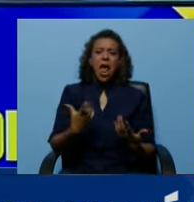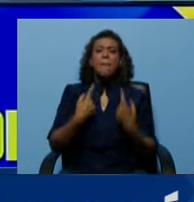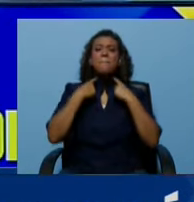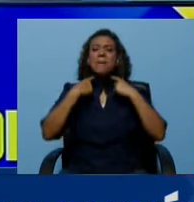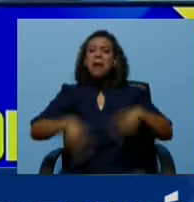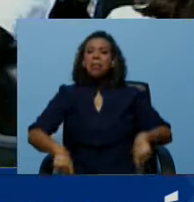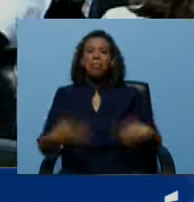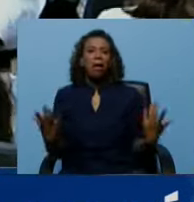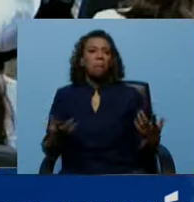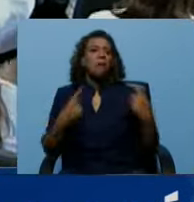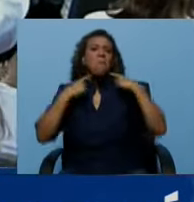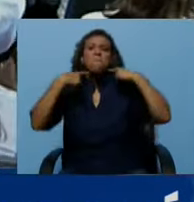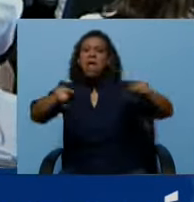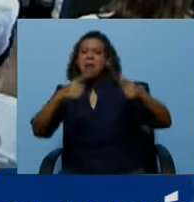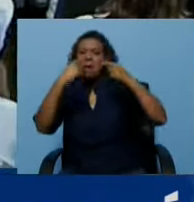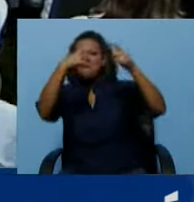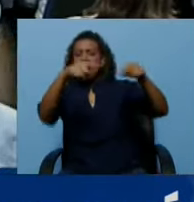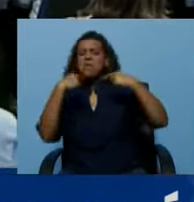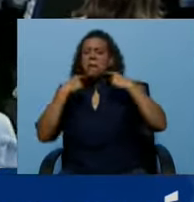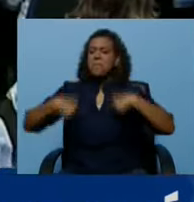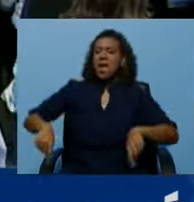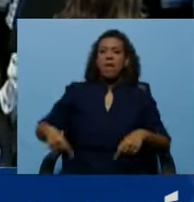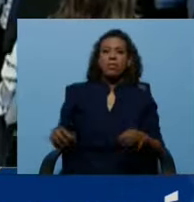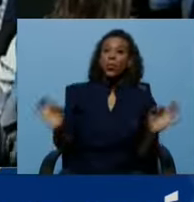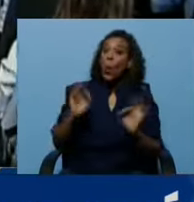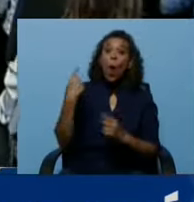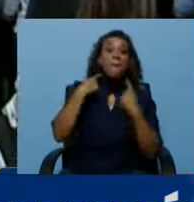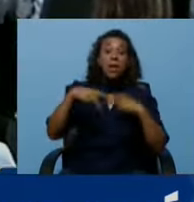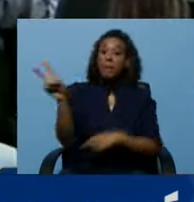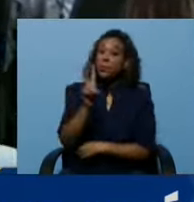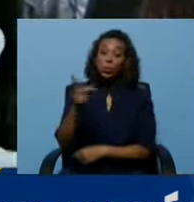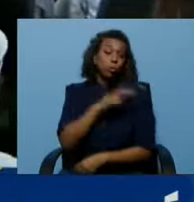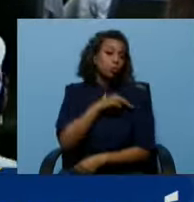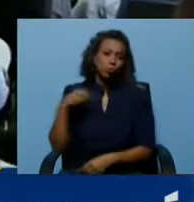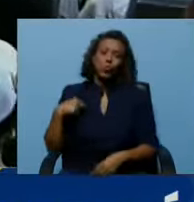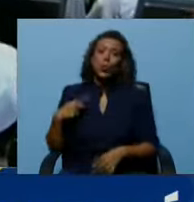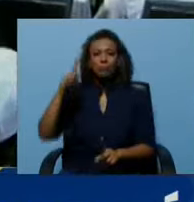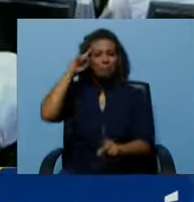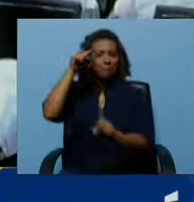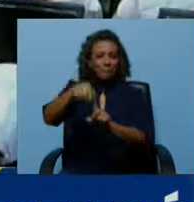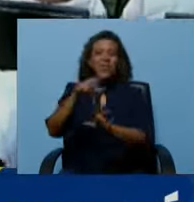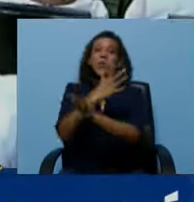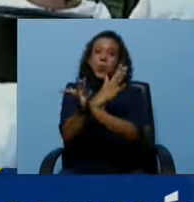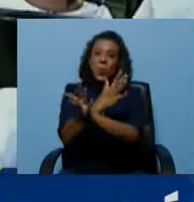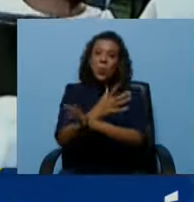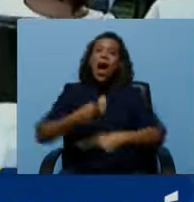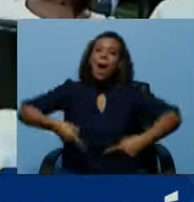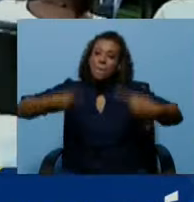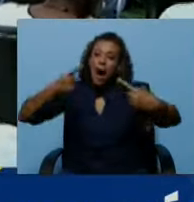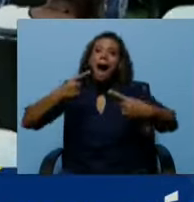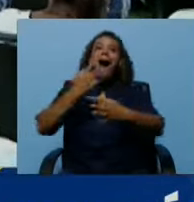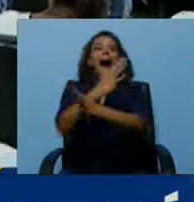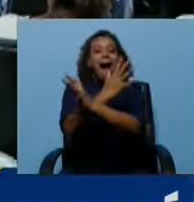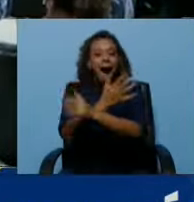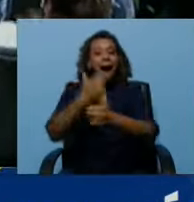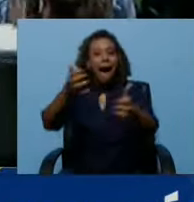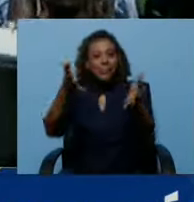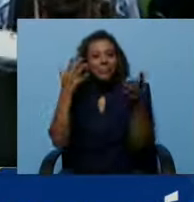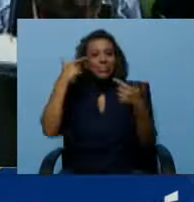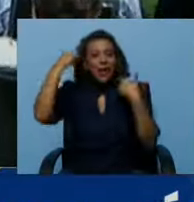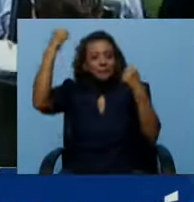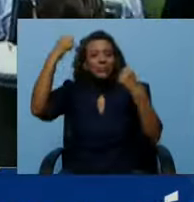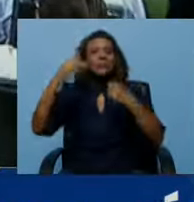perder, perder. Que pierdan ellos. Que no pierda Venezuela. Nosotros juguemos el juego de ganar, ganar. Así